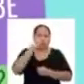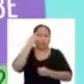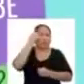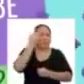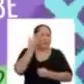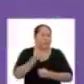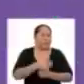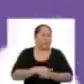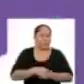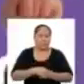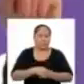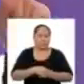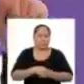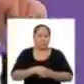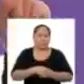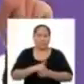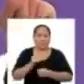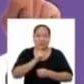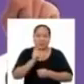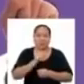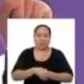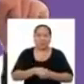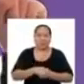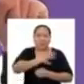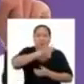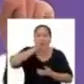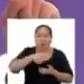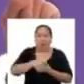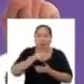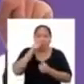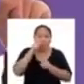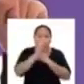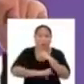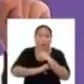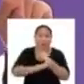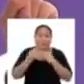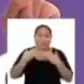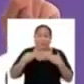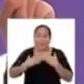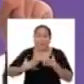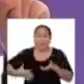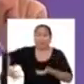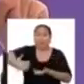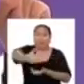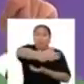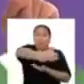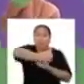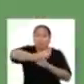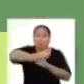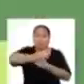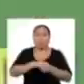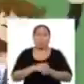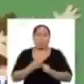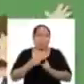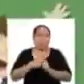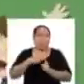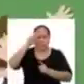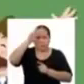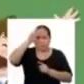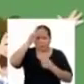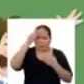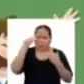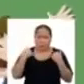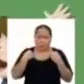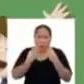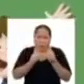par de segundos. Bueno, no hay país que englobe todas las riquezas. Perú tiene muchas riquezas. Sí, Helga,